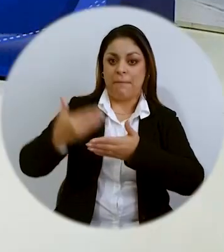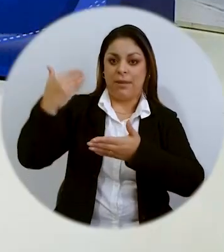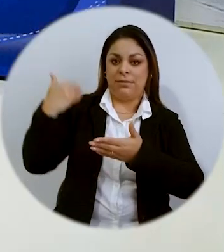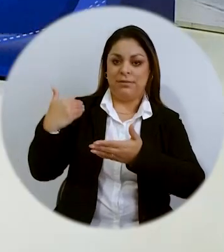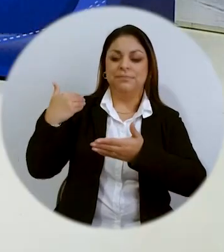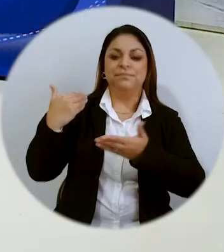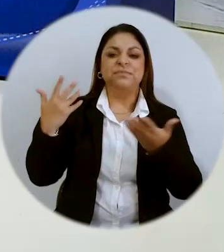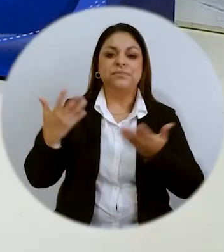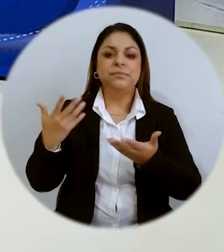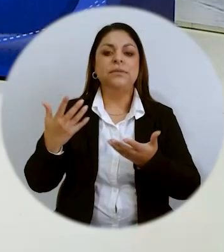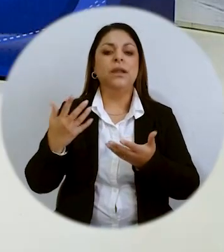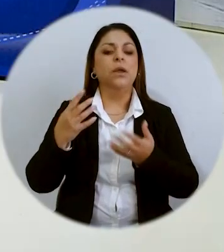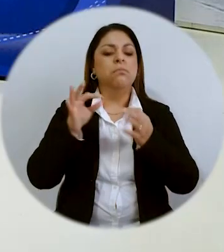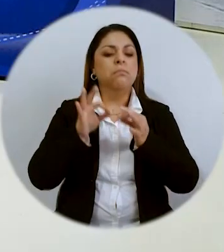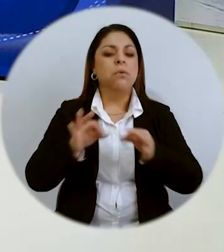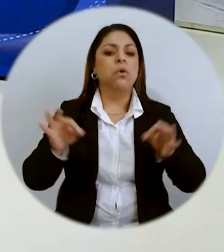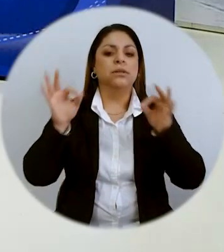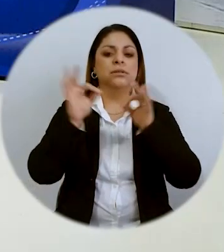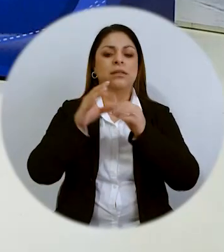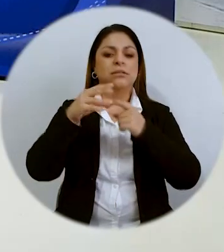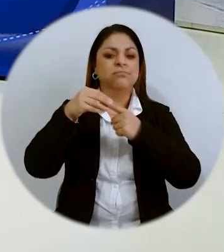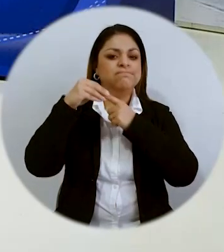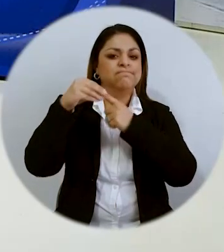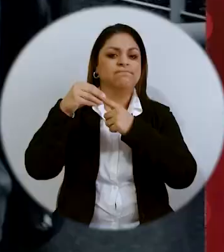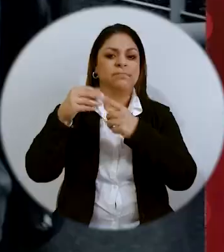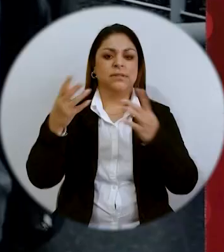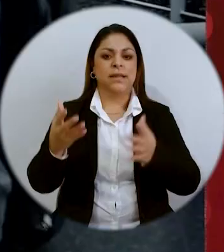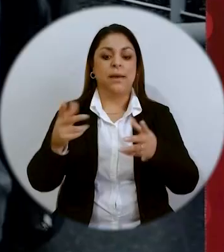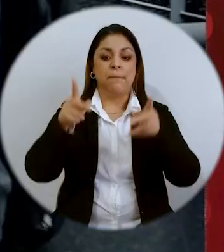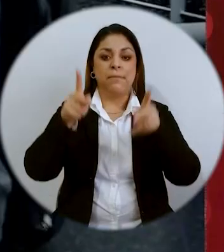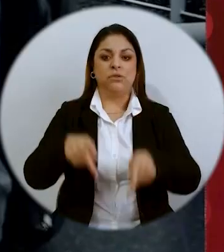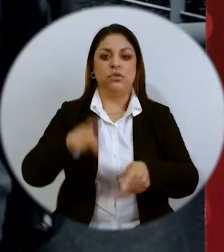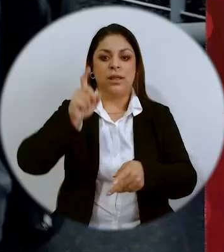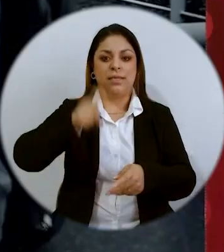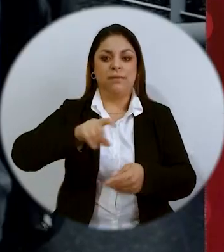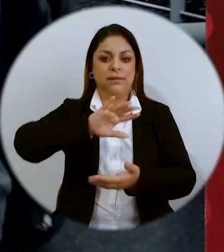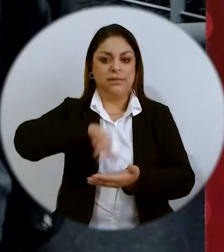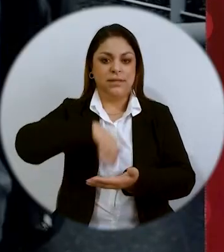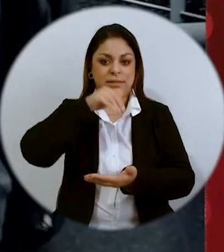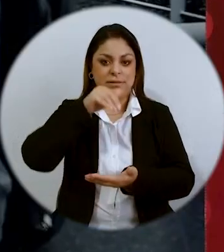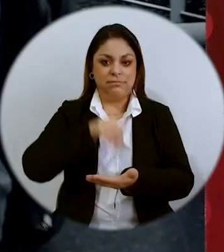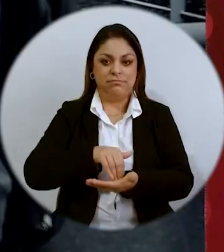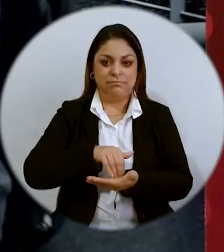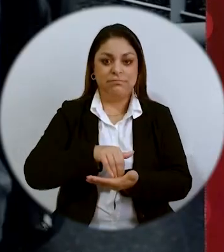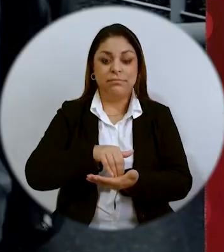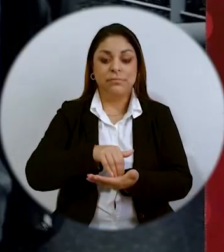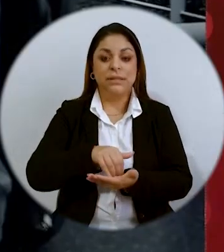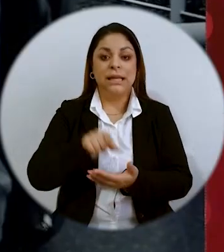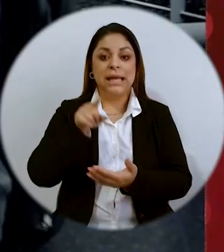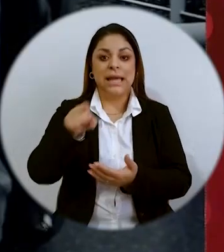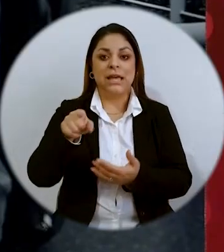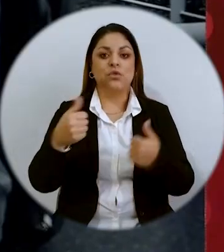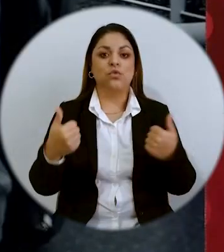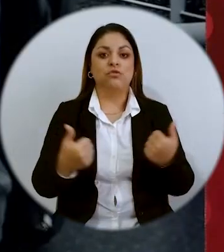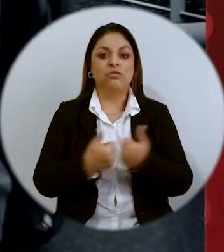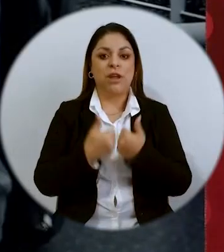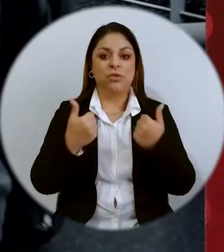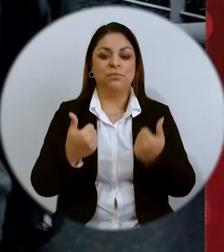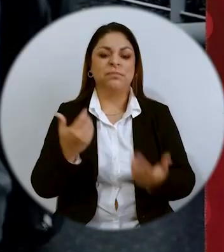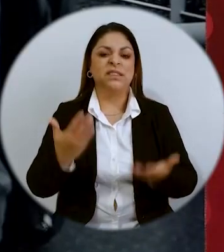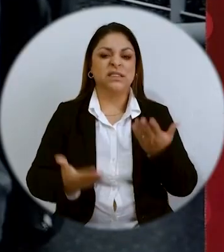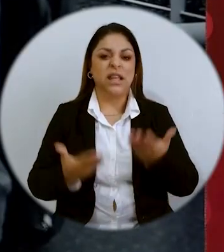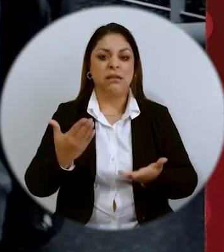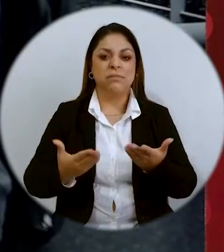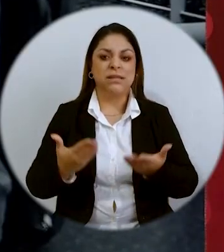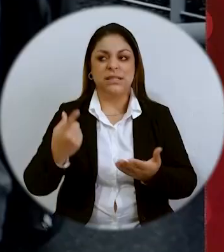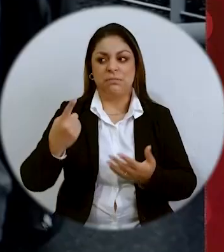el meollo de la discusión siempre viene siendo la persona como centro. Y esto lleva a uno de los retos que tal